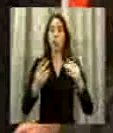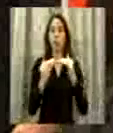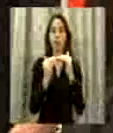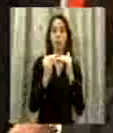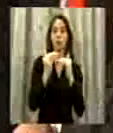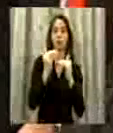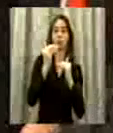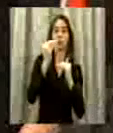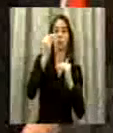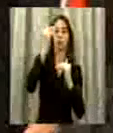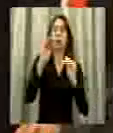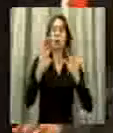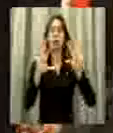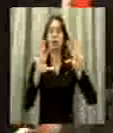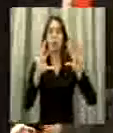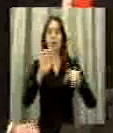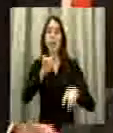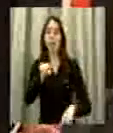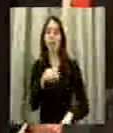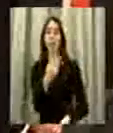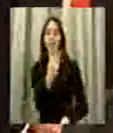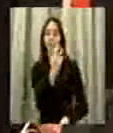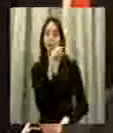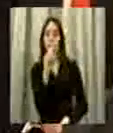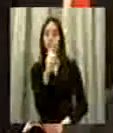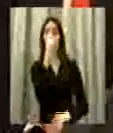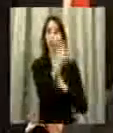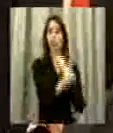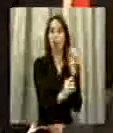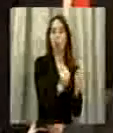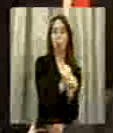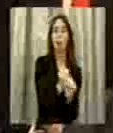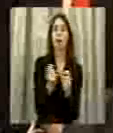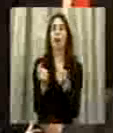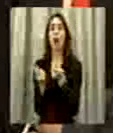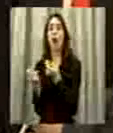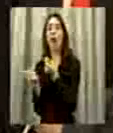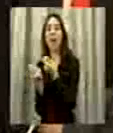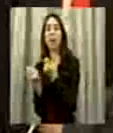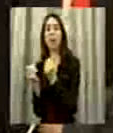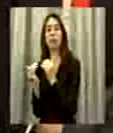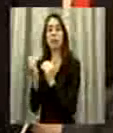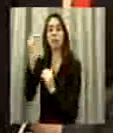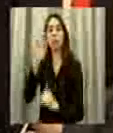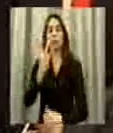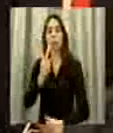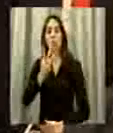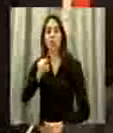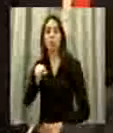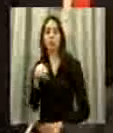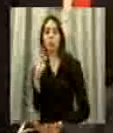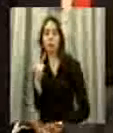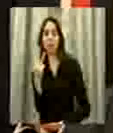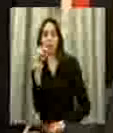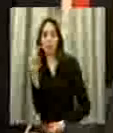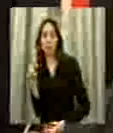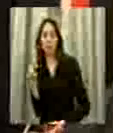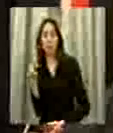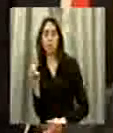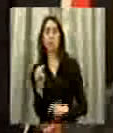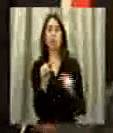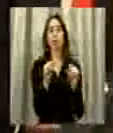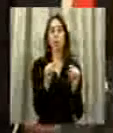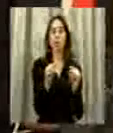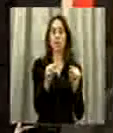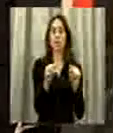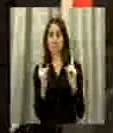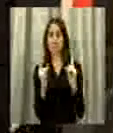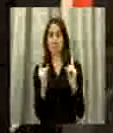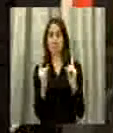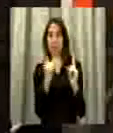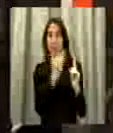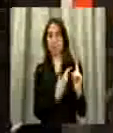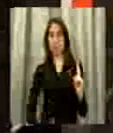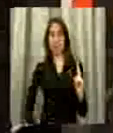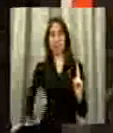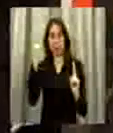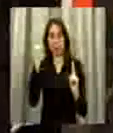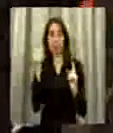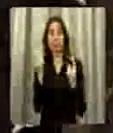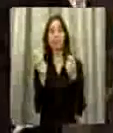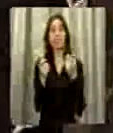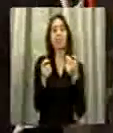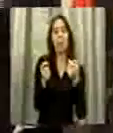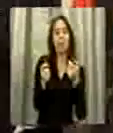aumentaba al 10,3% promedio anual y la economía creció al 3,3%. Y se parece más nuestro periodo al del